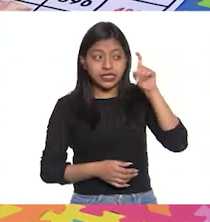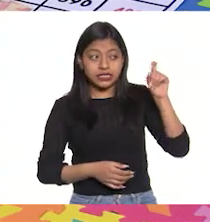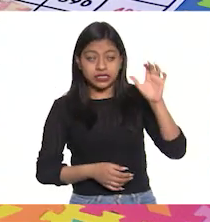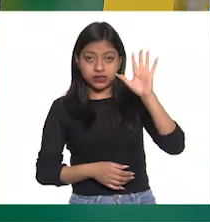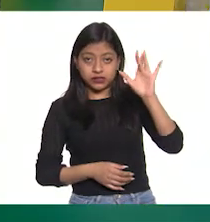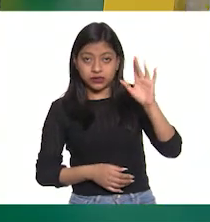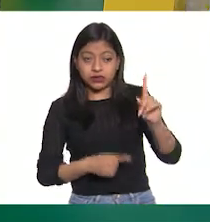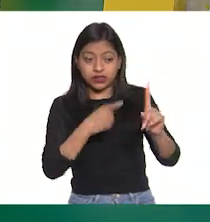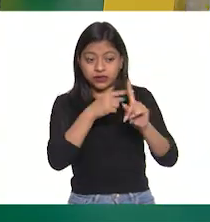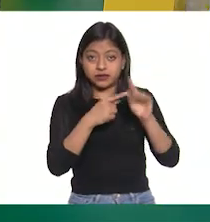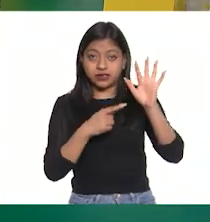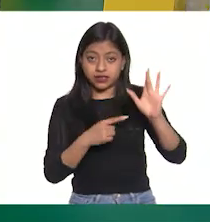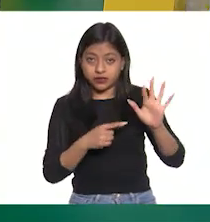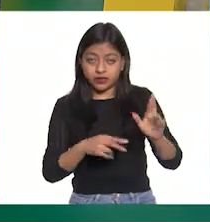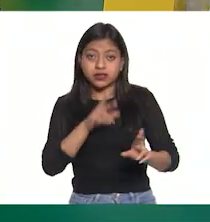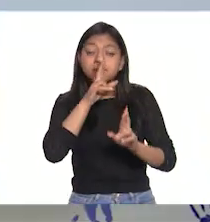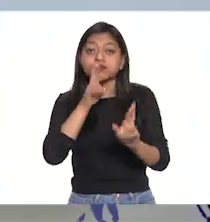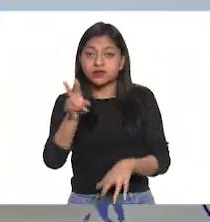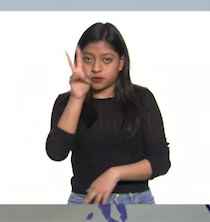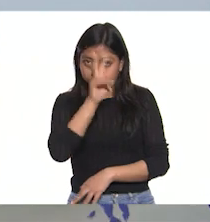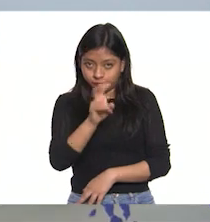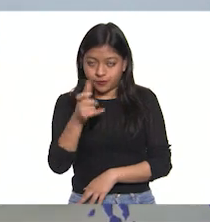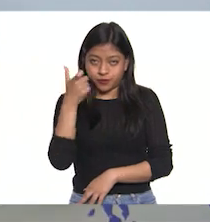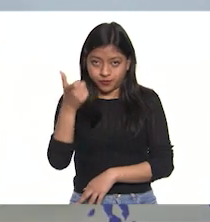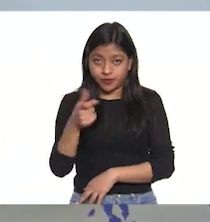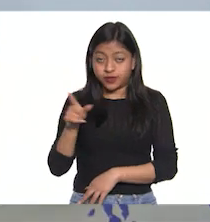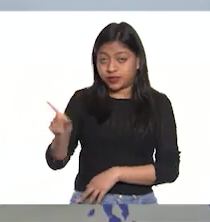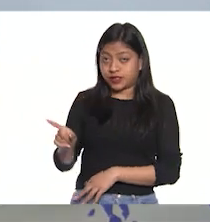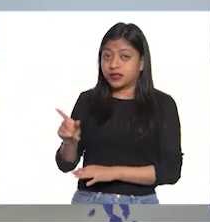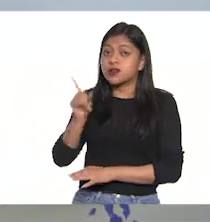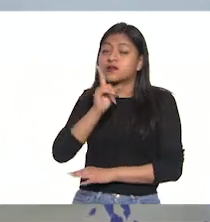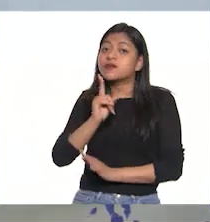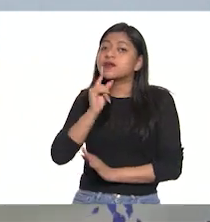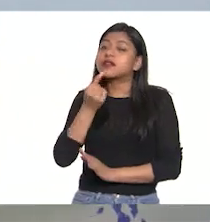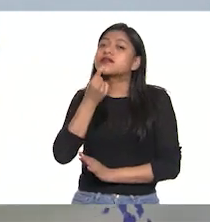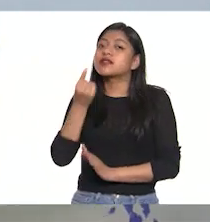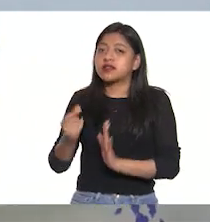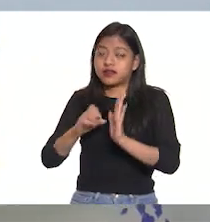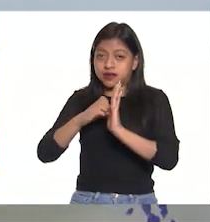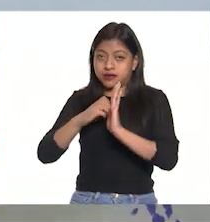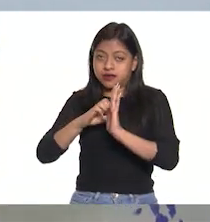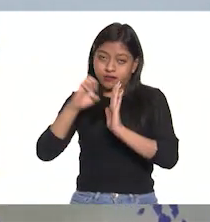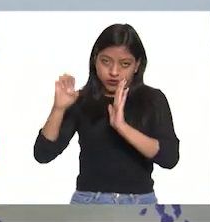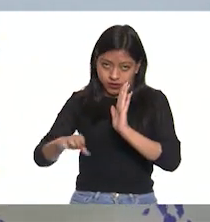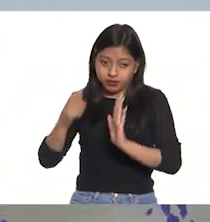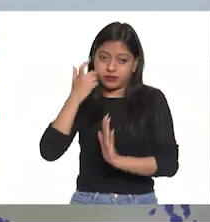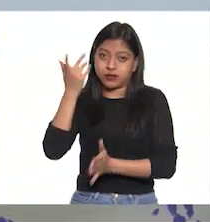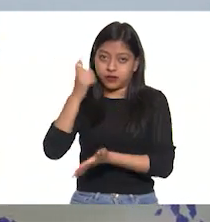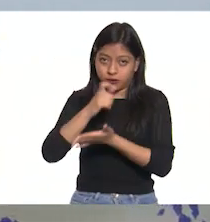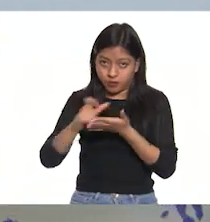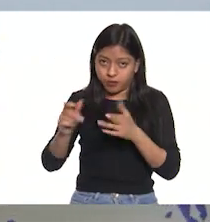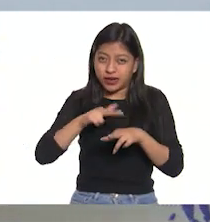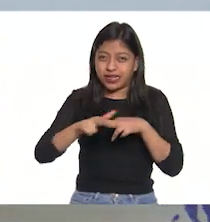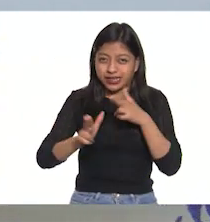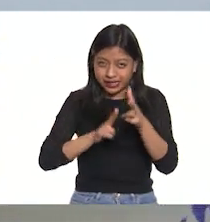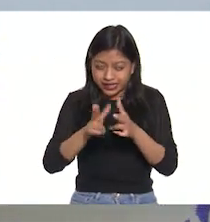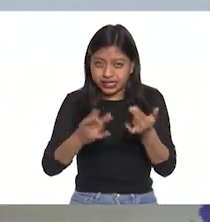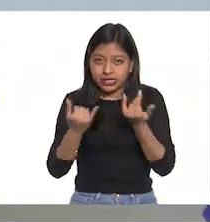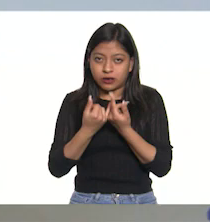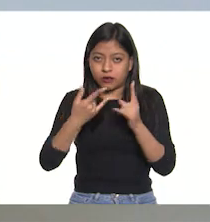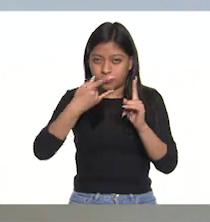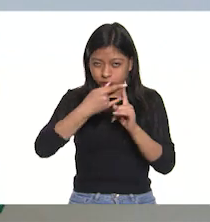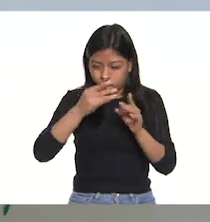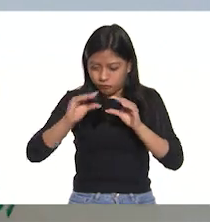200 pesos. Muy bien. Entonces, ella tendría que pagar por las dos cosas que compró 200 pesos. Pero